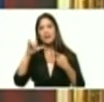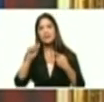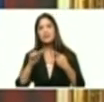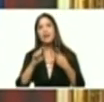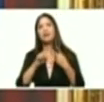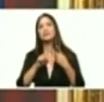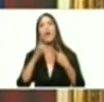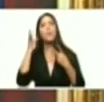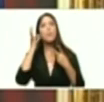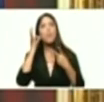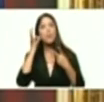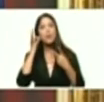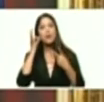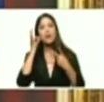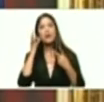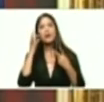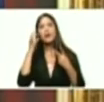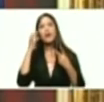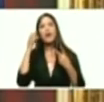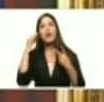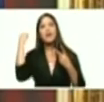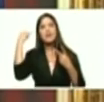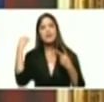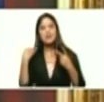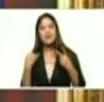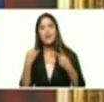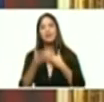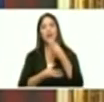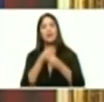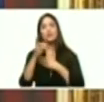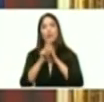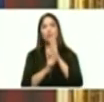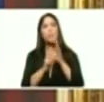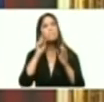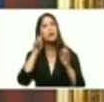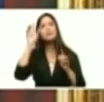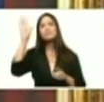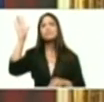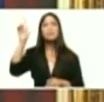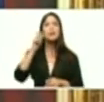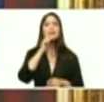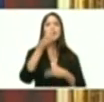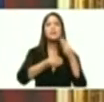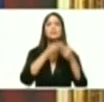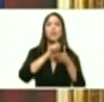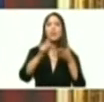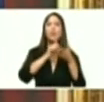doña Iris Varela, entre los constituyentes que puedo ver, levanten la mano, Saulo Ortega,